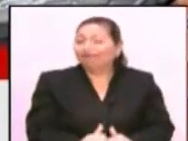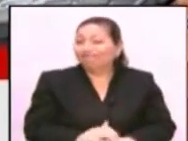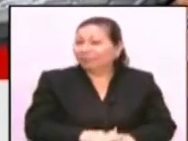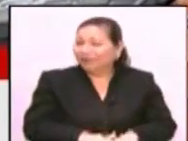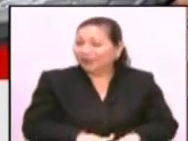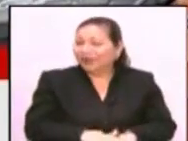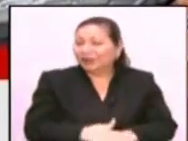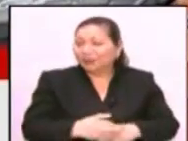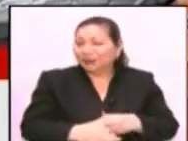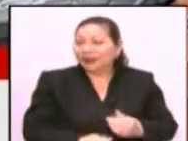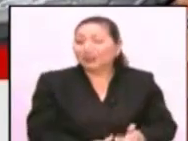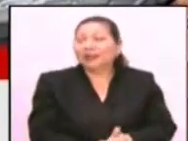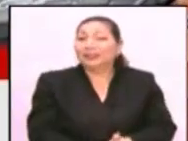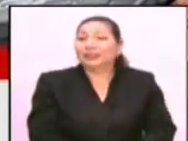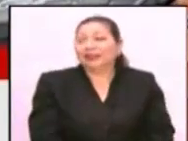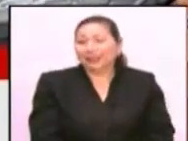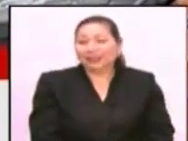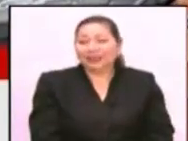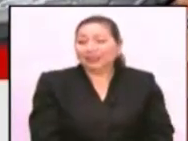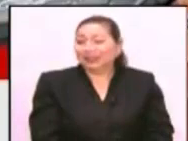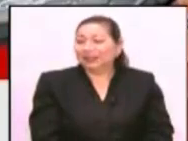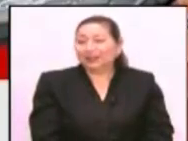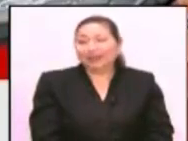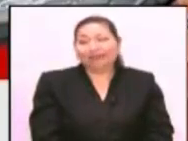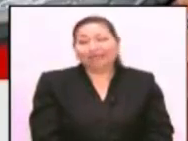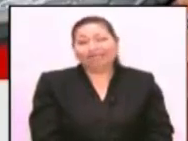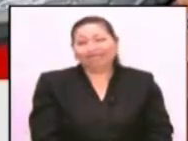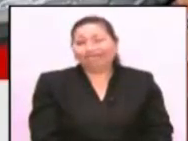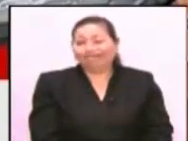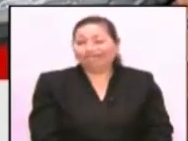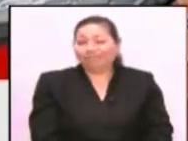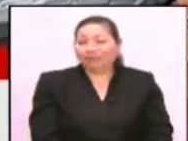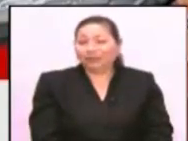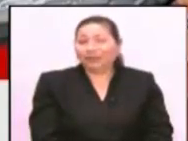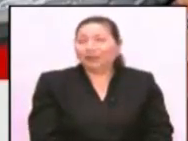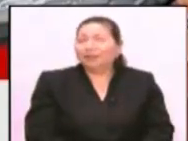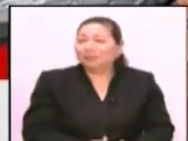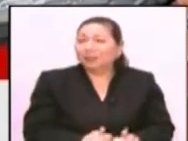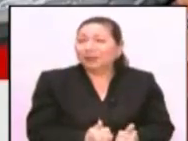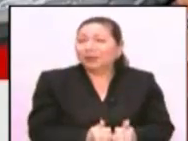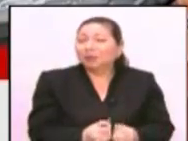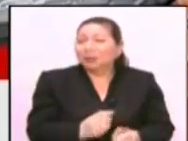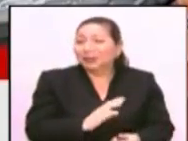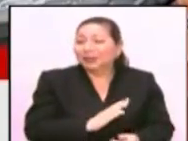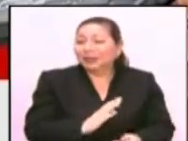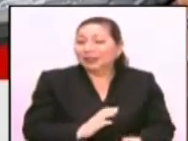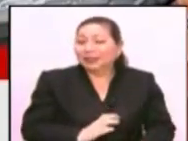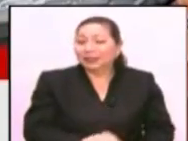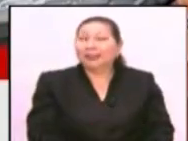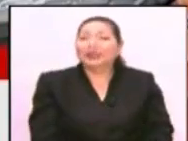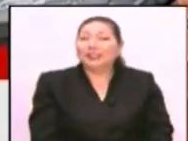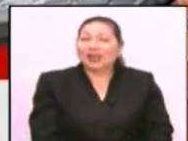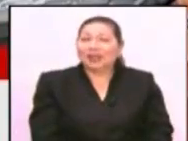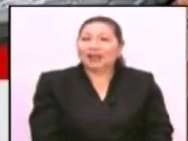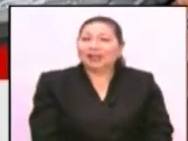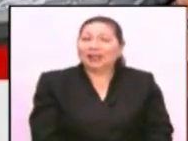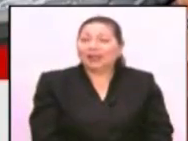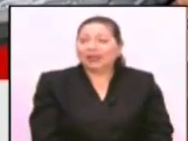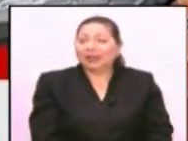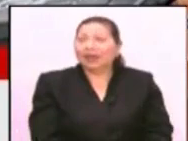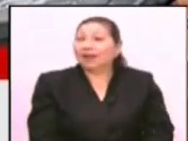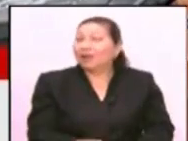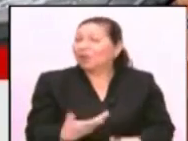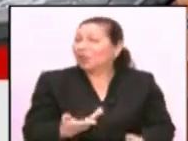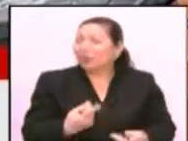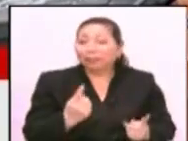generar una cárcel productiva, lo que generamos es un subsidio como Estado, ¿no es cierto? Algo que hacia